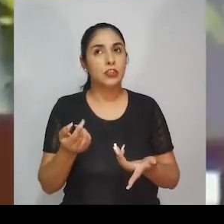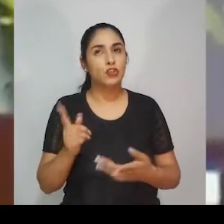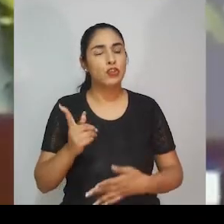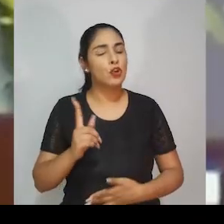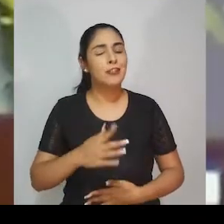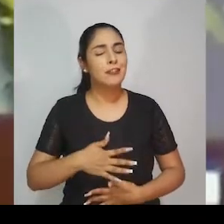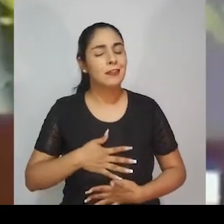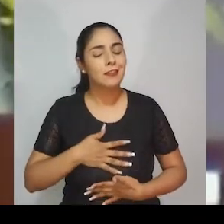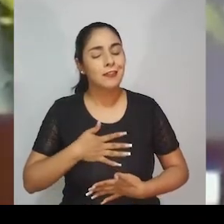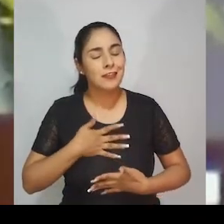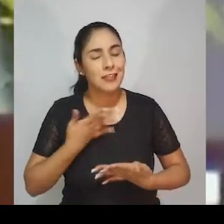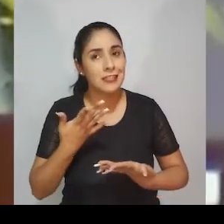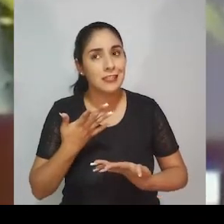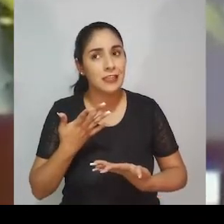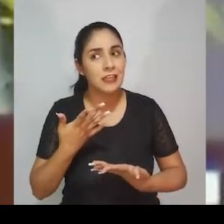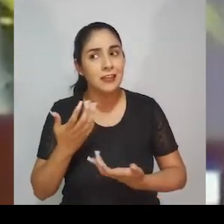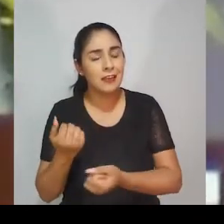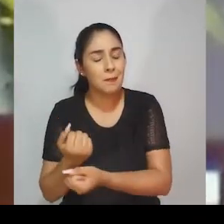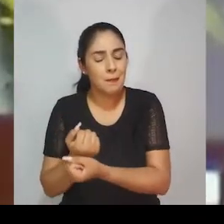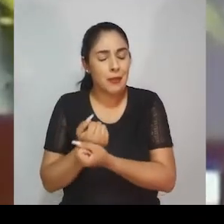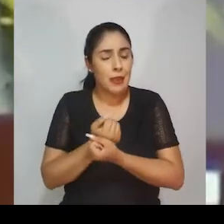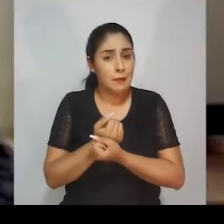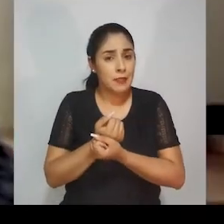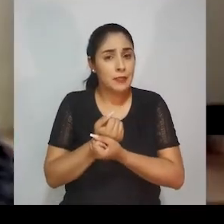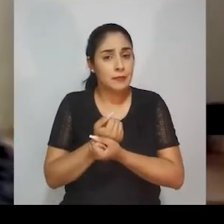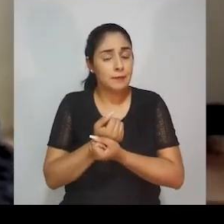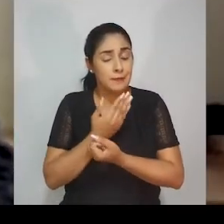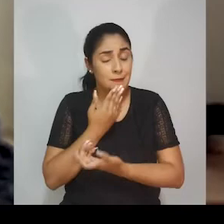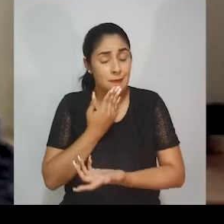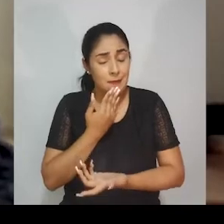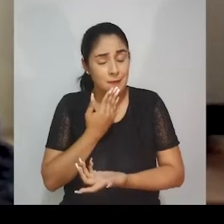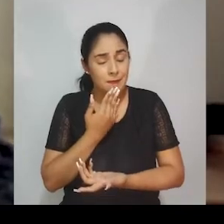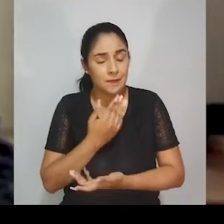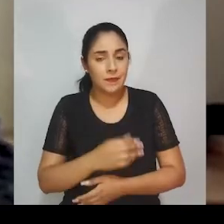de no sentirse querido igual. Quizás